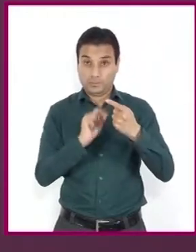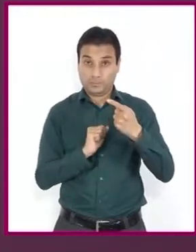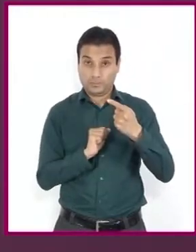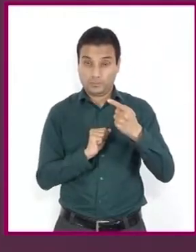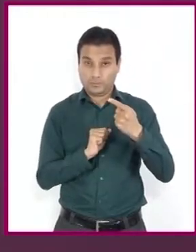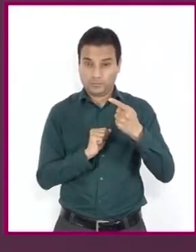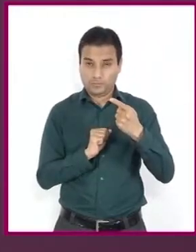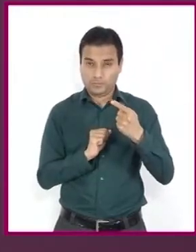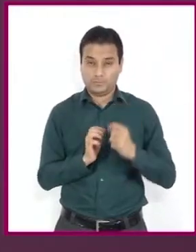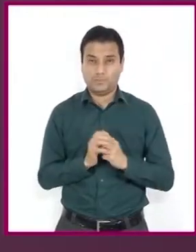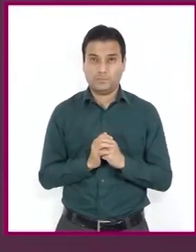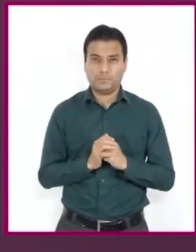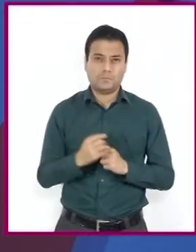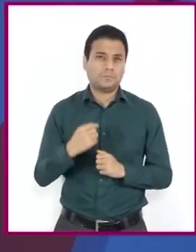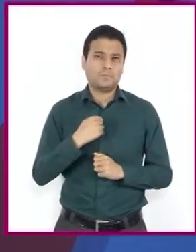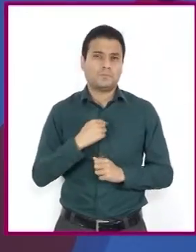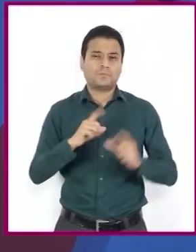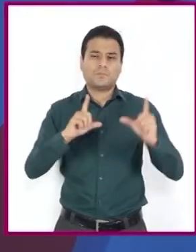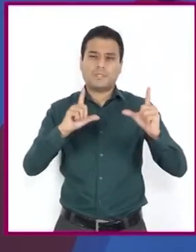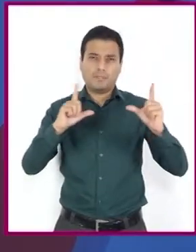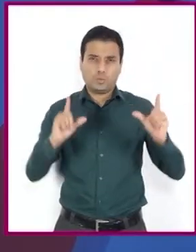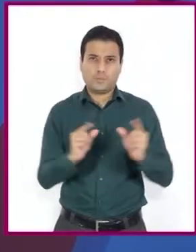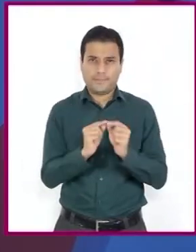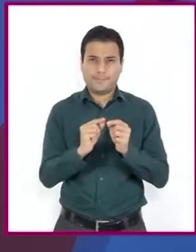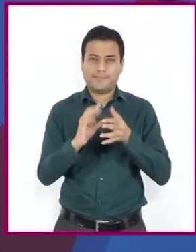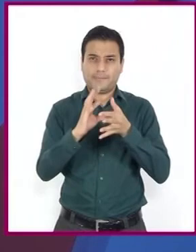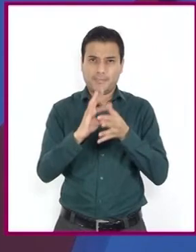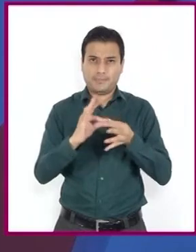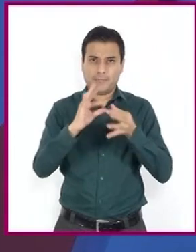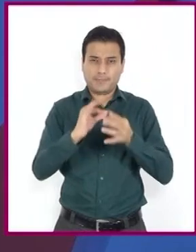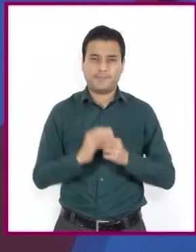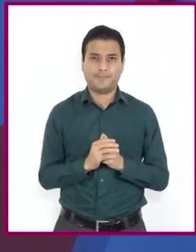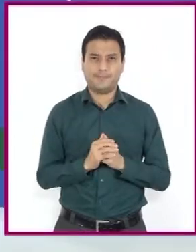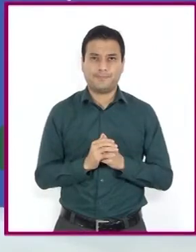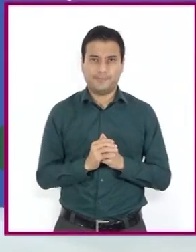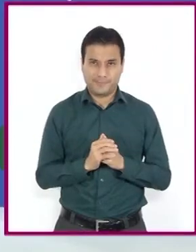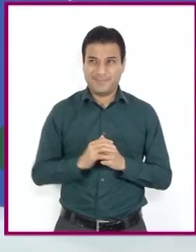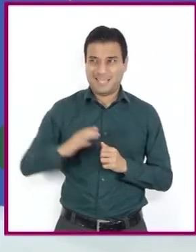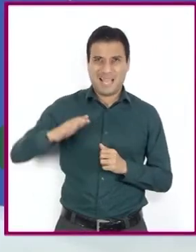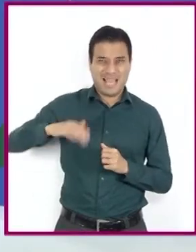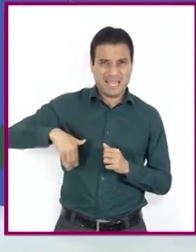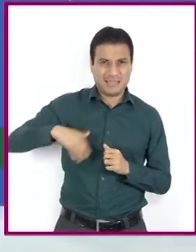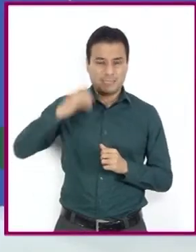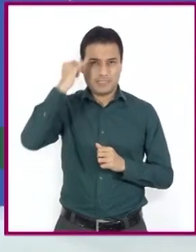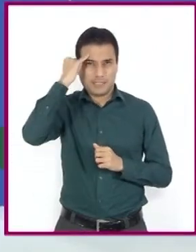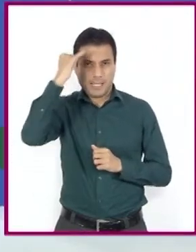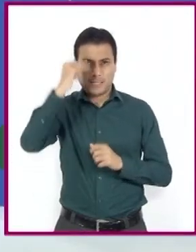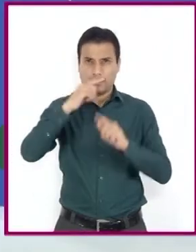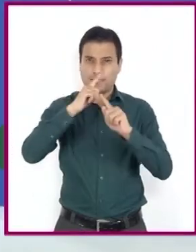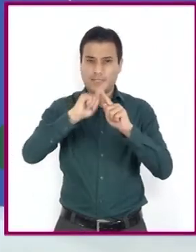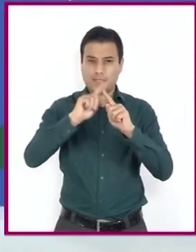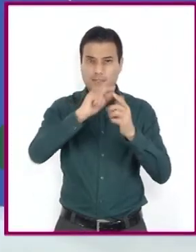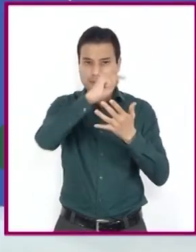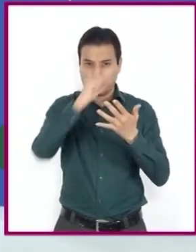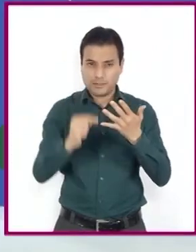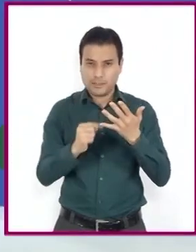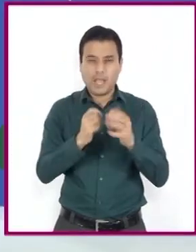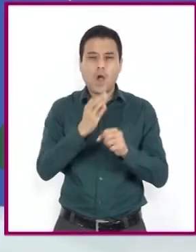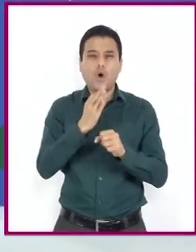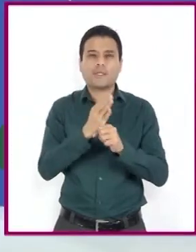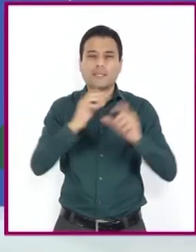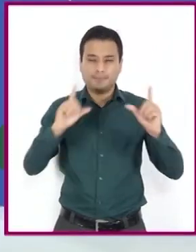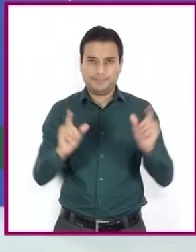es básicamente un resumen de ello, por lo que se recapitulan las ideas antes desarrolladas.